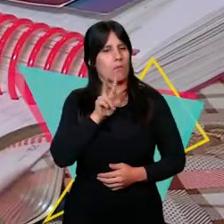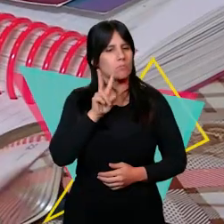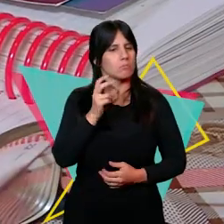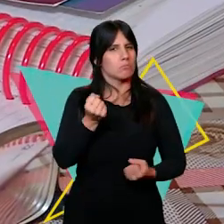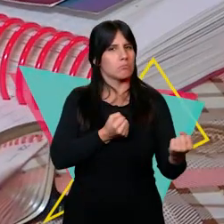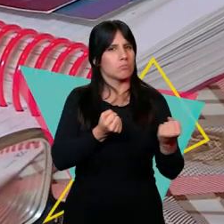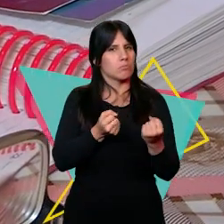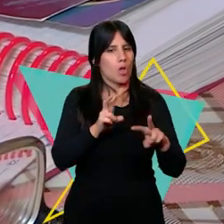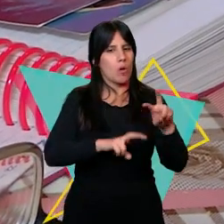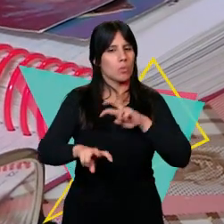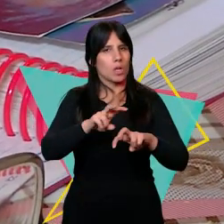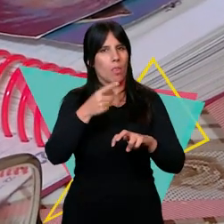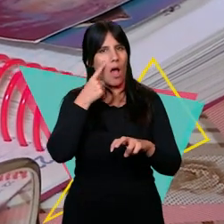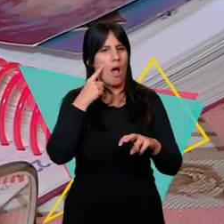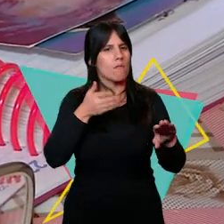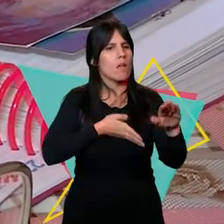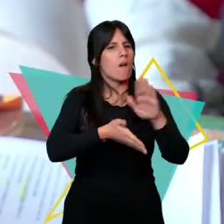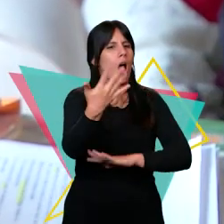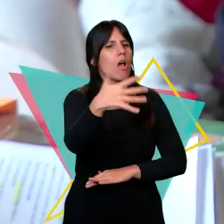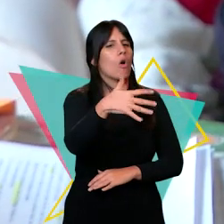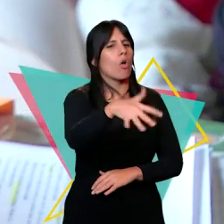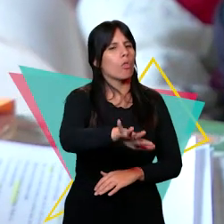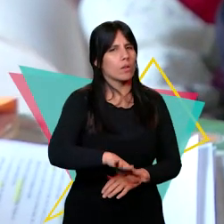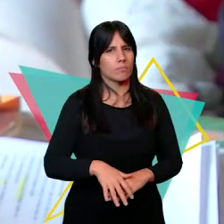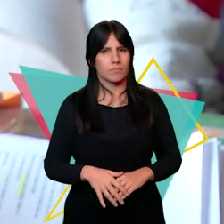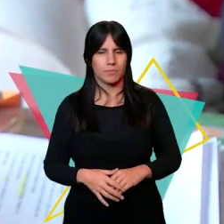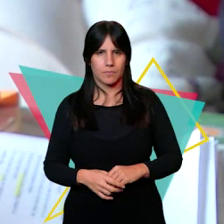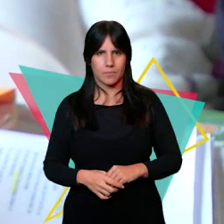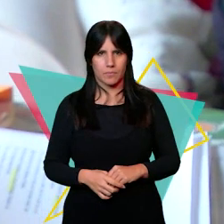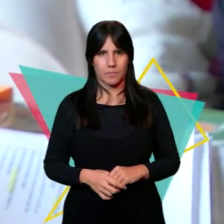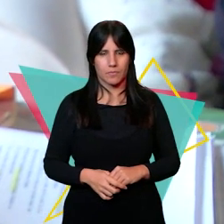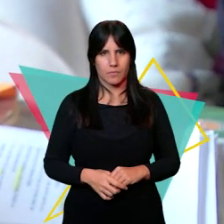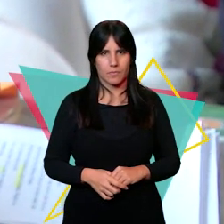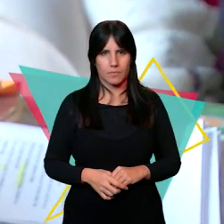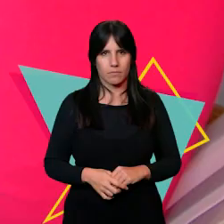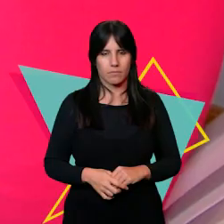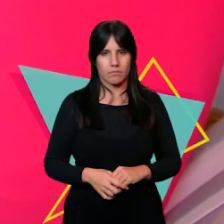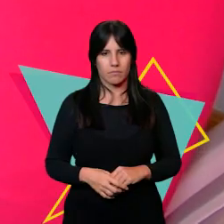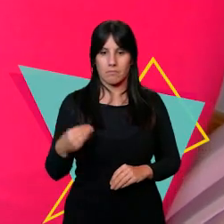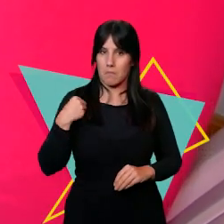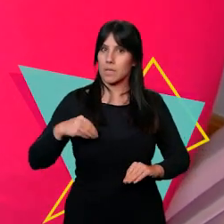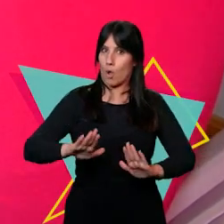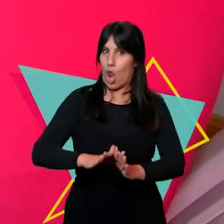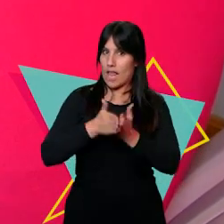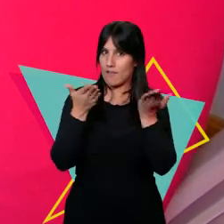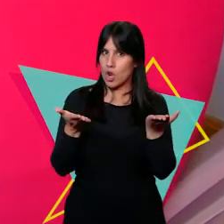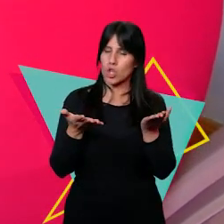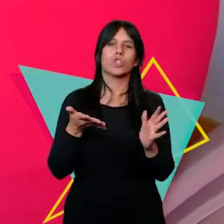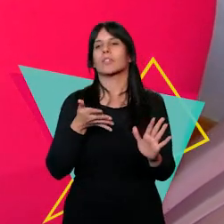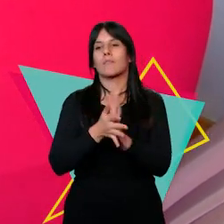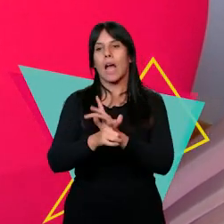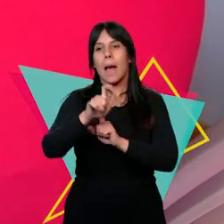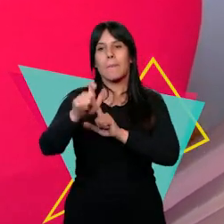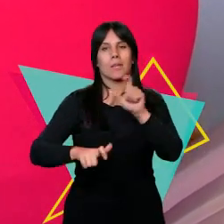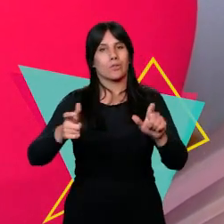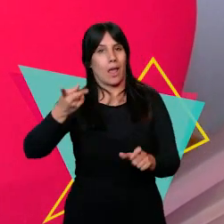del lugar a donde se dirigía y tuvo la suerte de que un vehículo salía. Este libro instruye a los profanos en lo que en términos